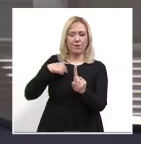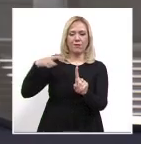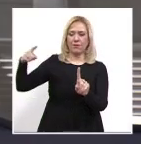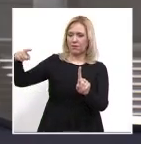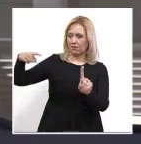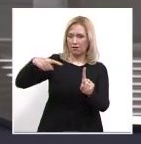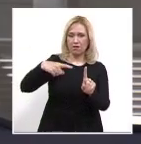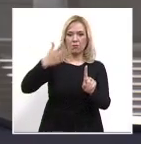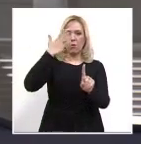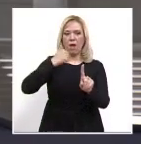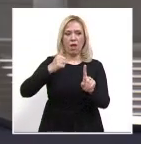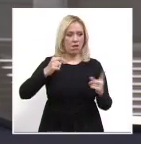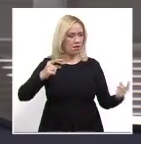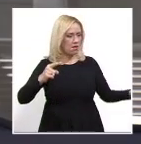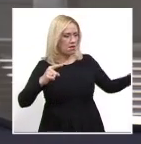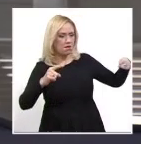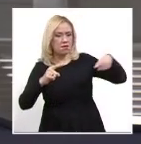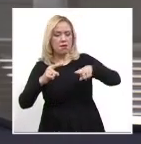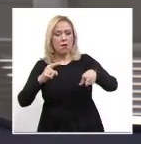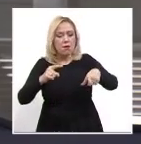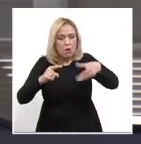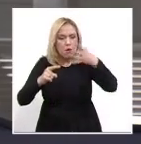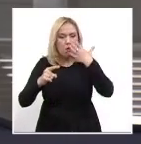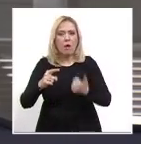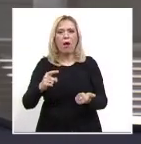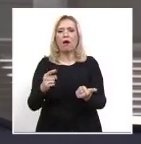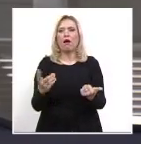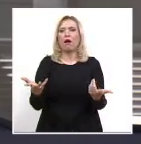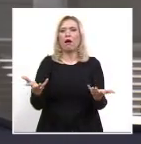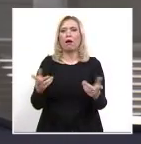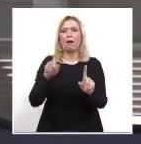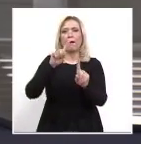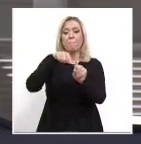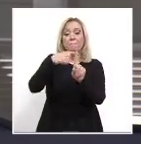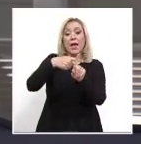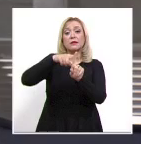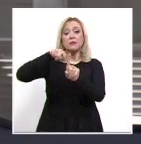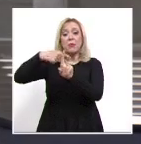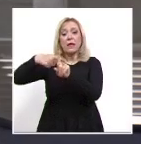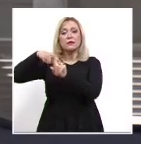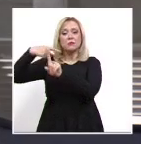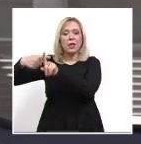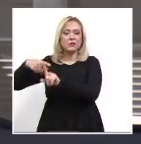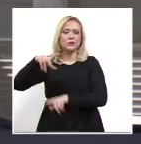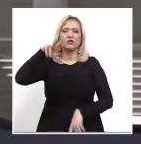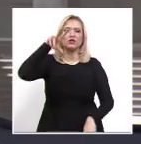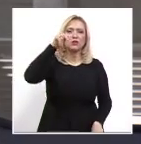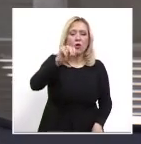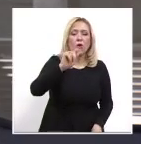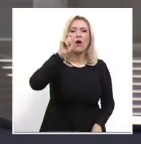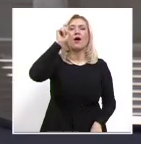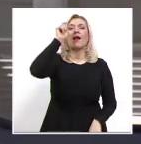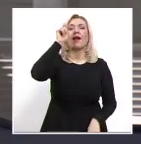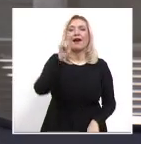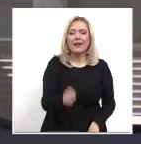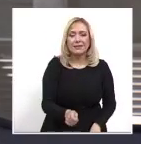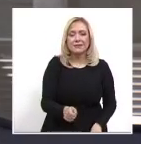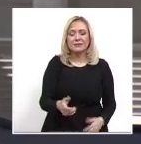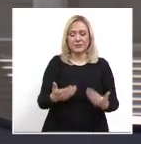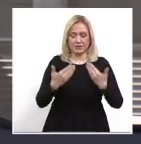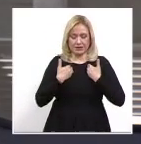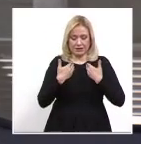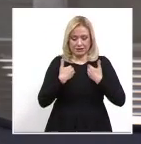cruce, no es una suma. Y esa es nuestra primera alerta. No estamos sumando desventajas. Es un tipo de